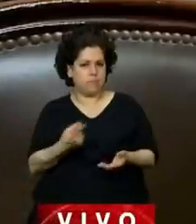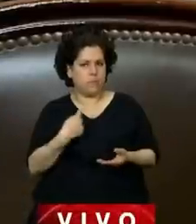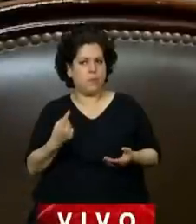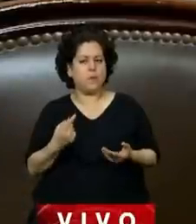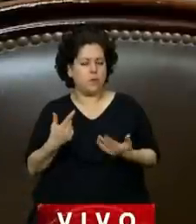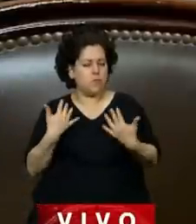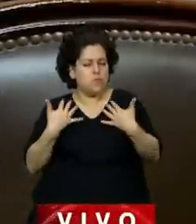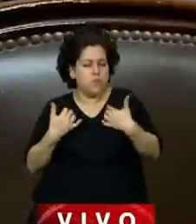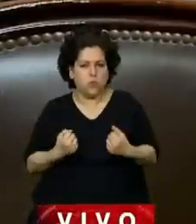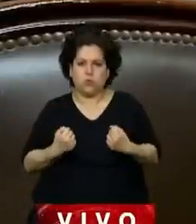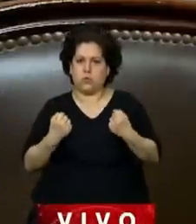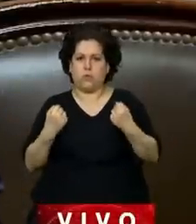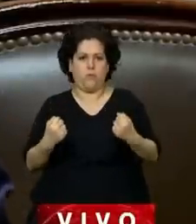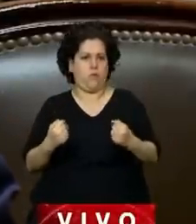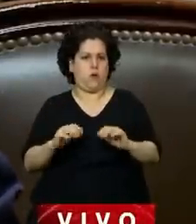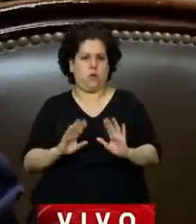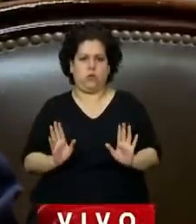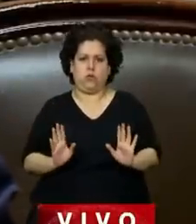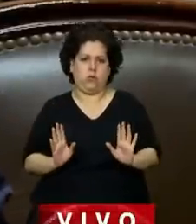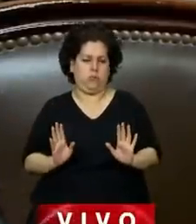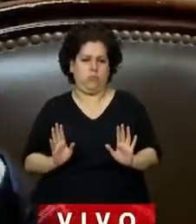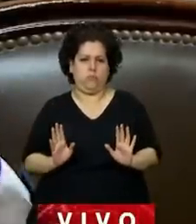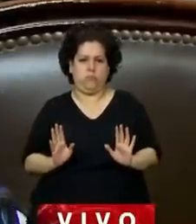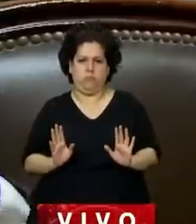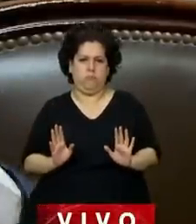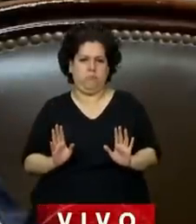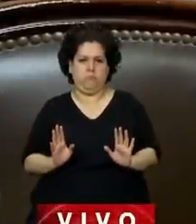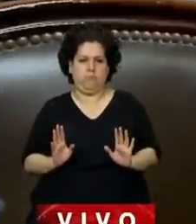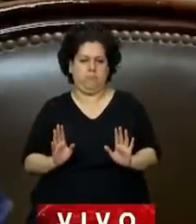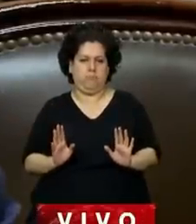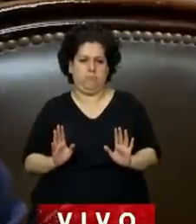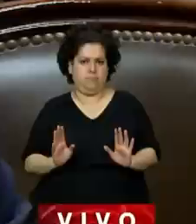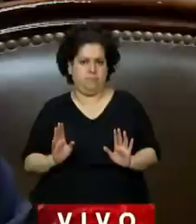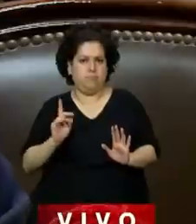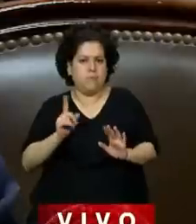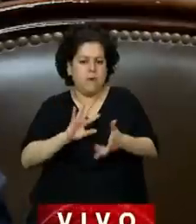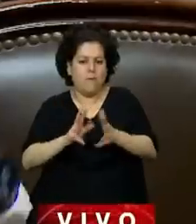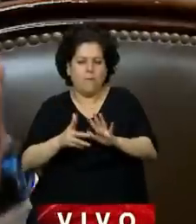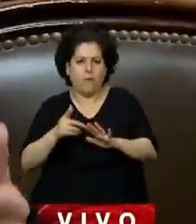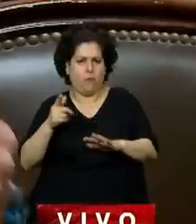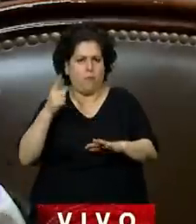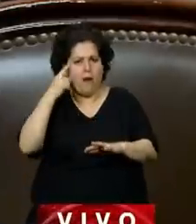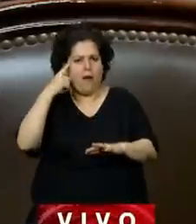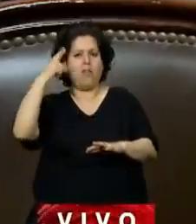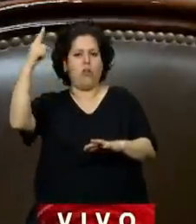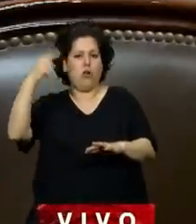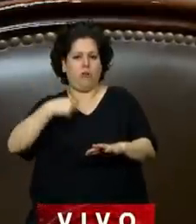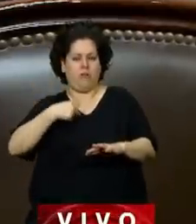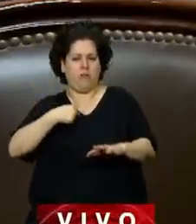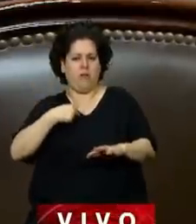ingentes esfuerzos desde nuestra marcada vocación reformista para mejorar lo que nos han